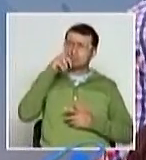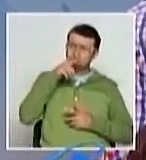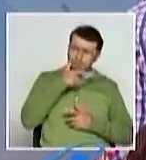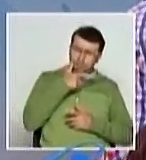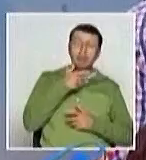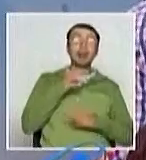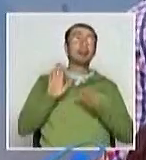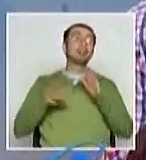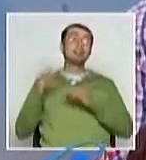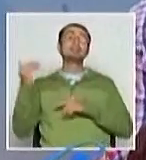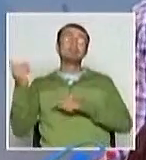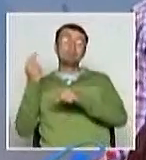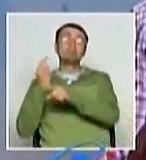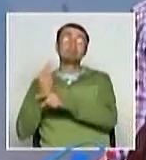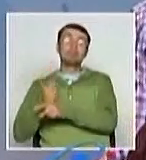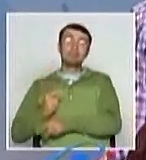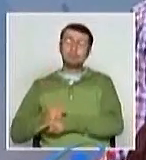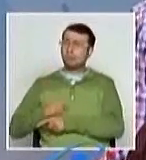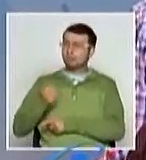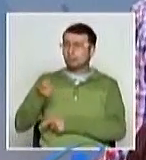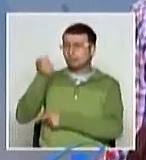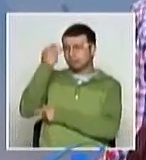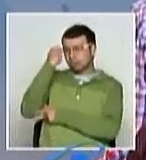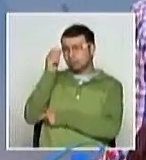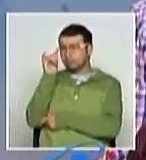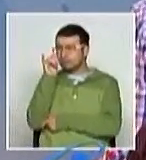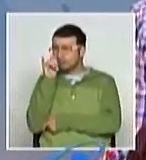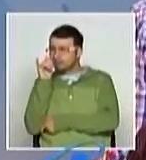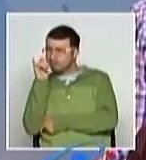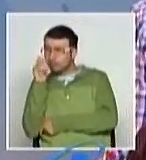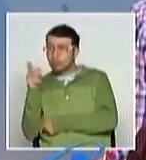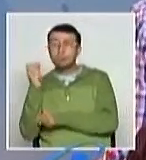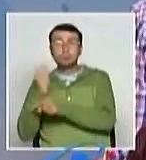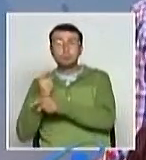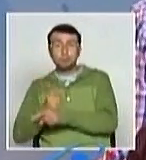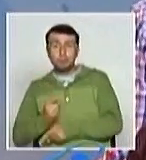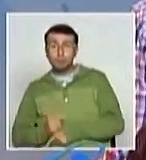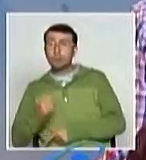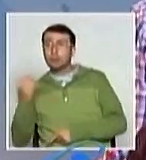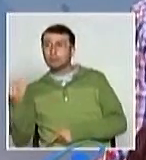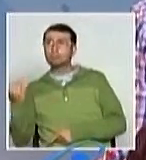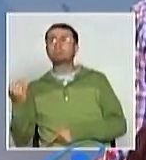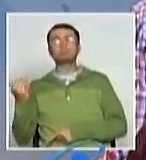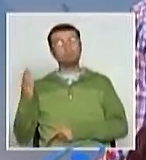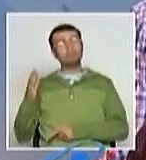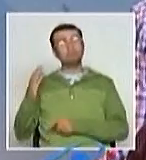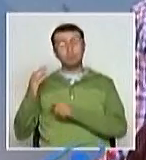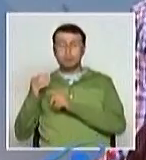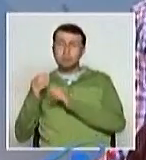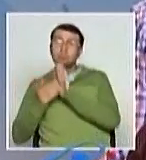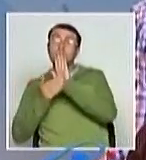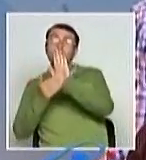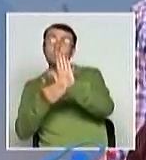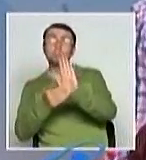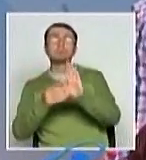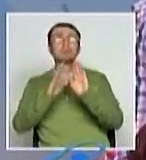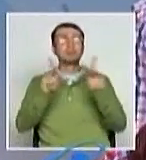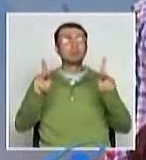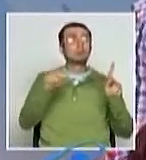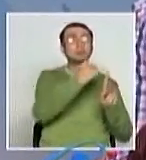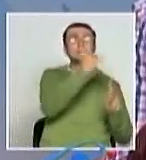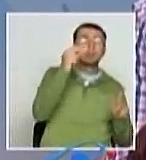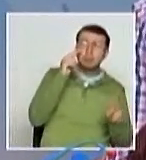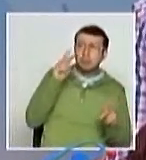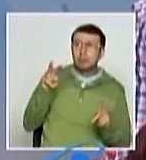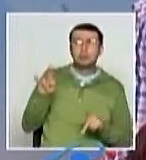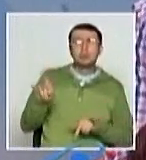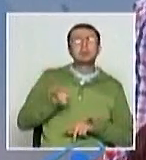nos toca muchos casos que gravo de pacientes pues sé que va a ser el apoyo para muchas personas porque el